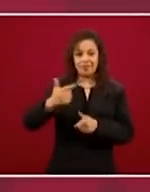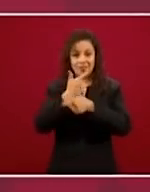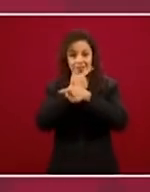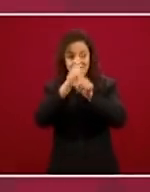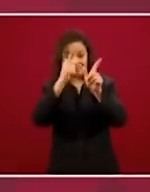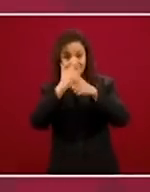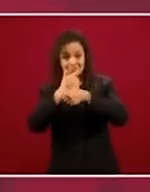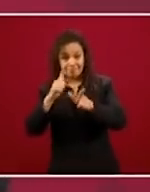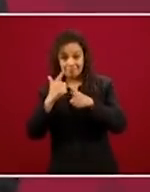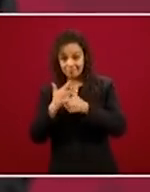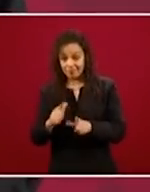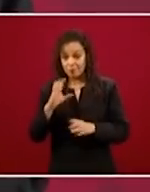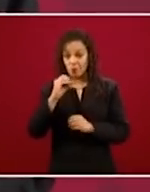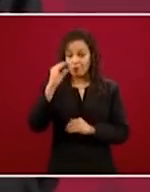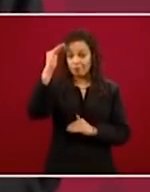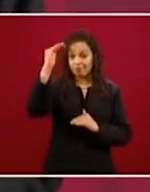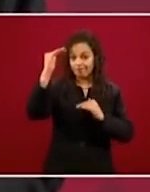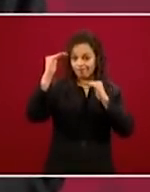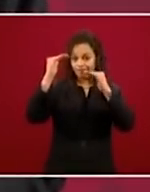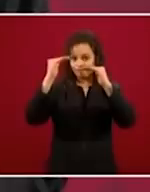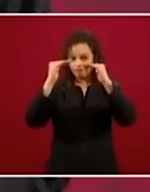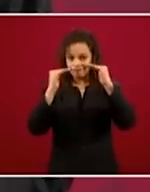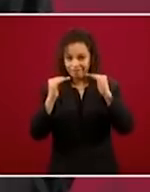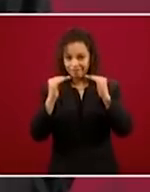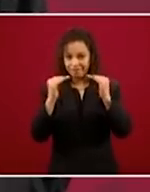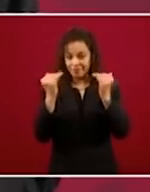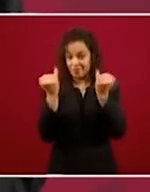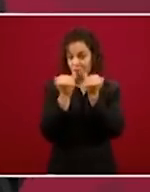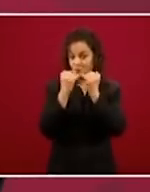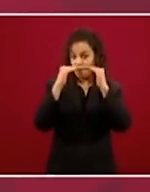equidad de género yo